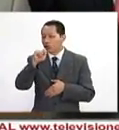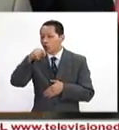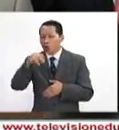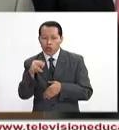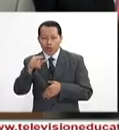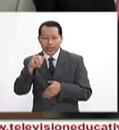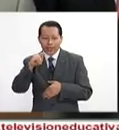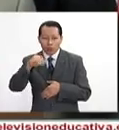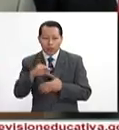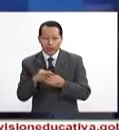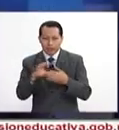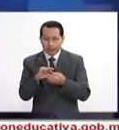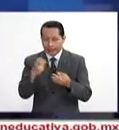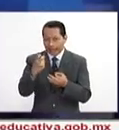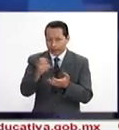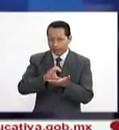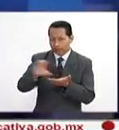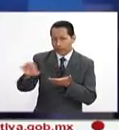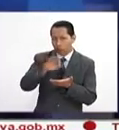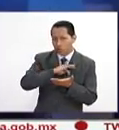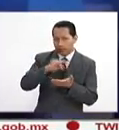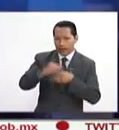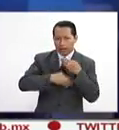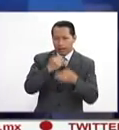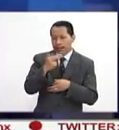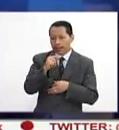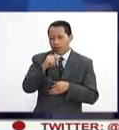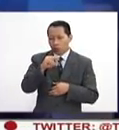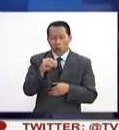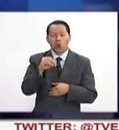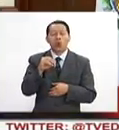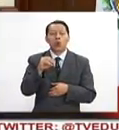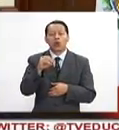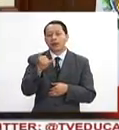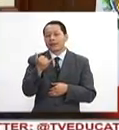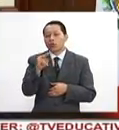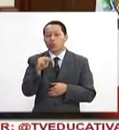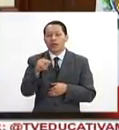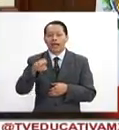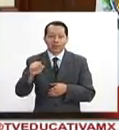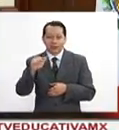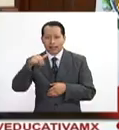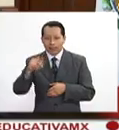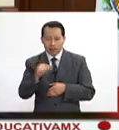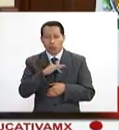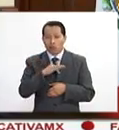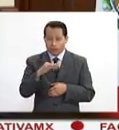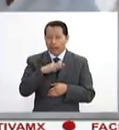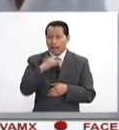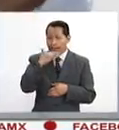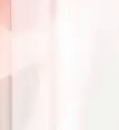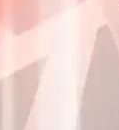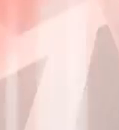que investigan el presunto desvío de estos recursos a la campaña de Héctor Yunes Landa, lo que podría constituir un delito electoral.